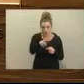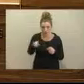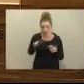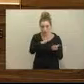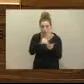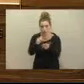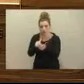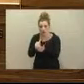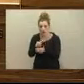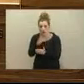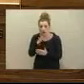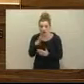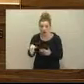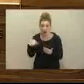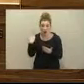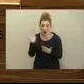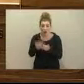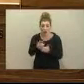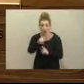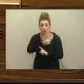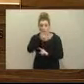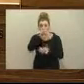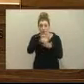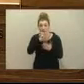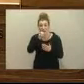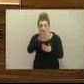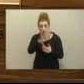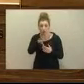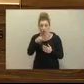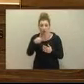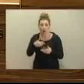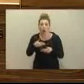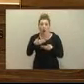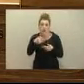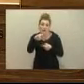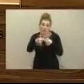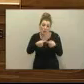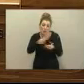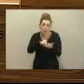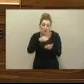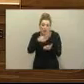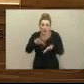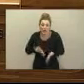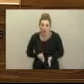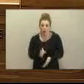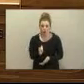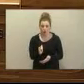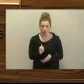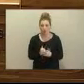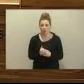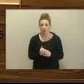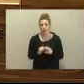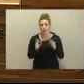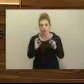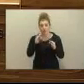porque hasta noviembre del 2014 cobraba ayuda familiar ya que tengo un niño. Desde